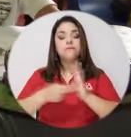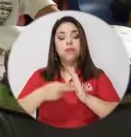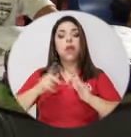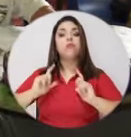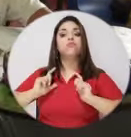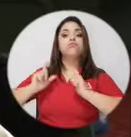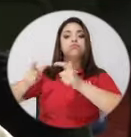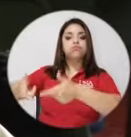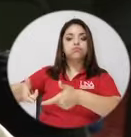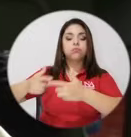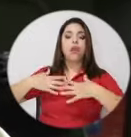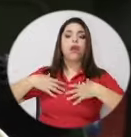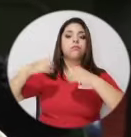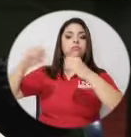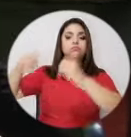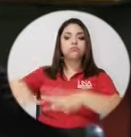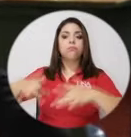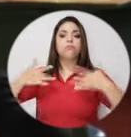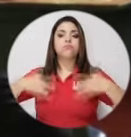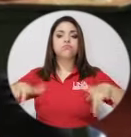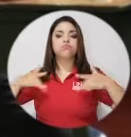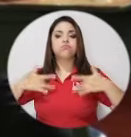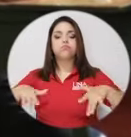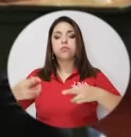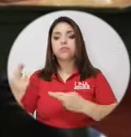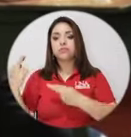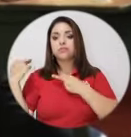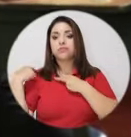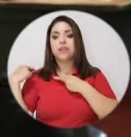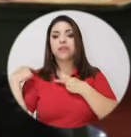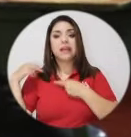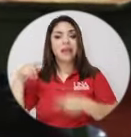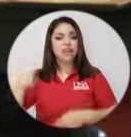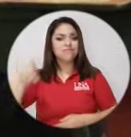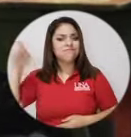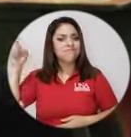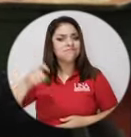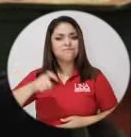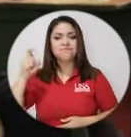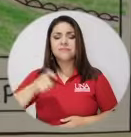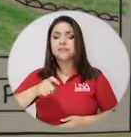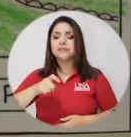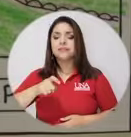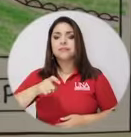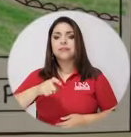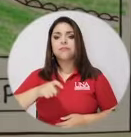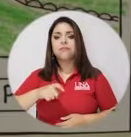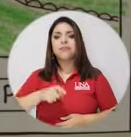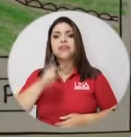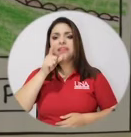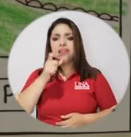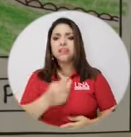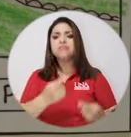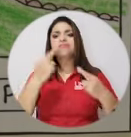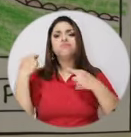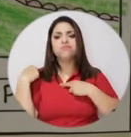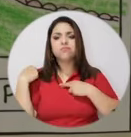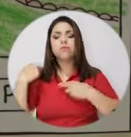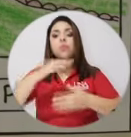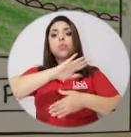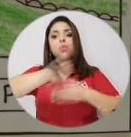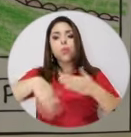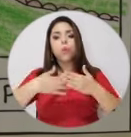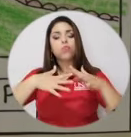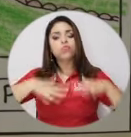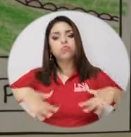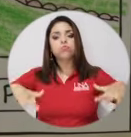responsabilidad del Estado, empezamos a tomar más bien una actitud abandónica y de desresponsabilizarnos de algo que necesariamente requiere